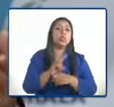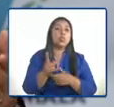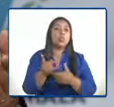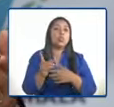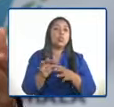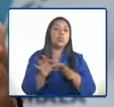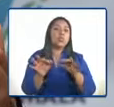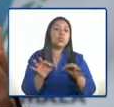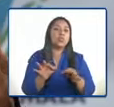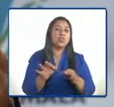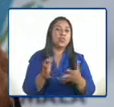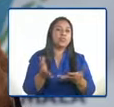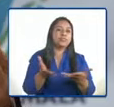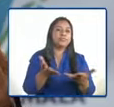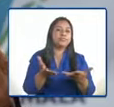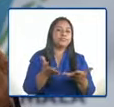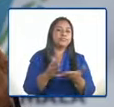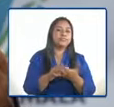forma